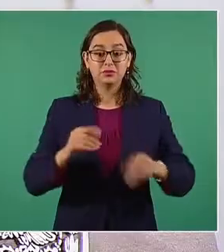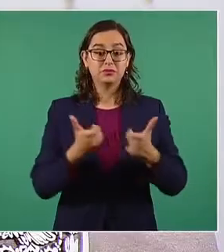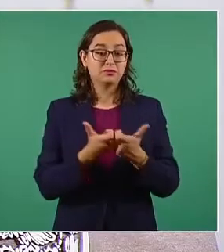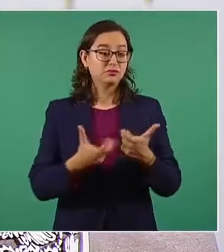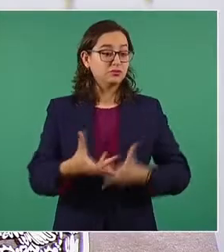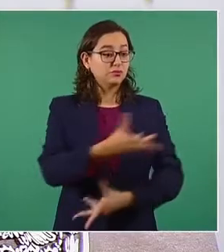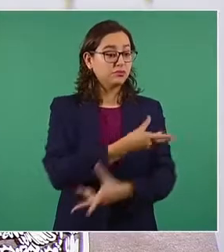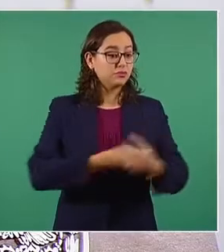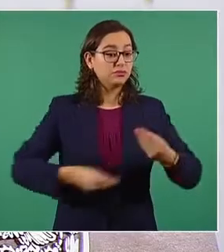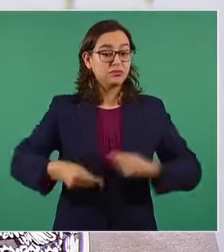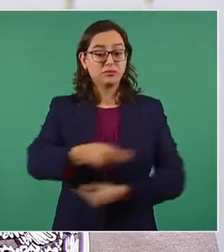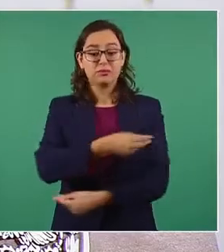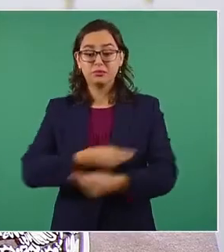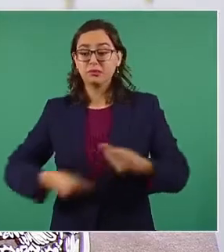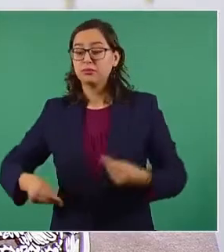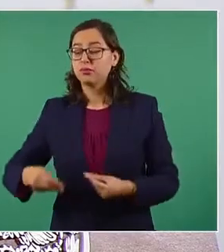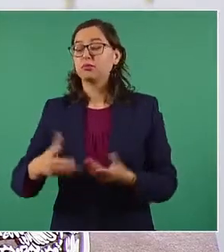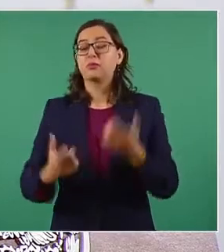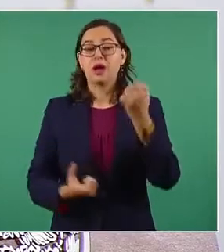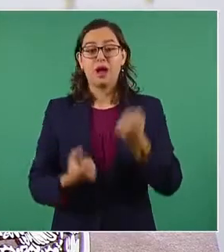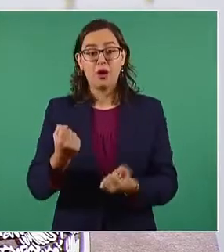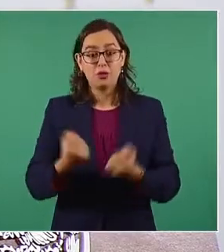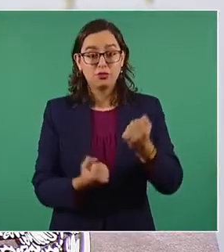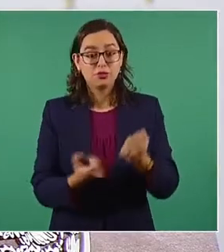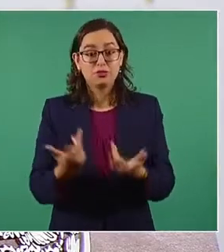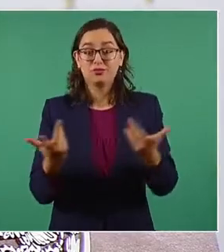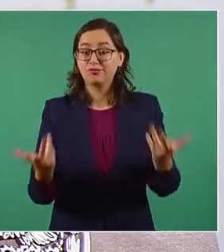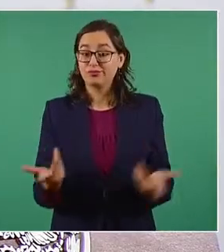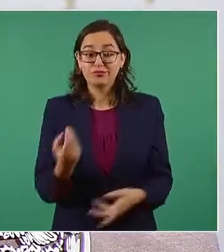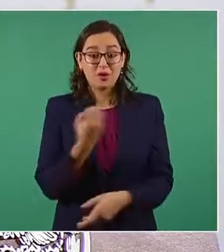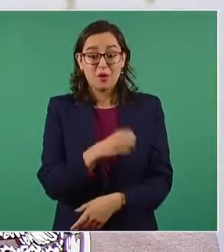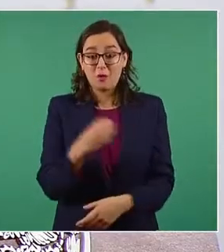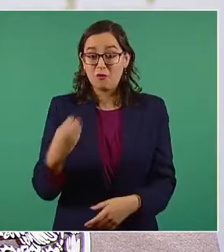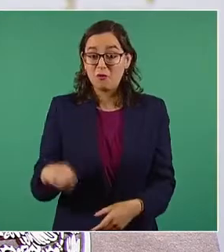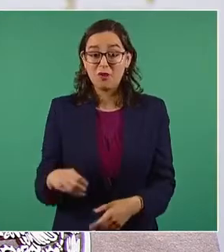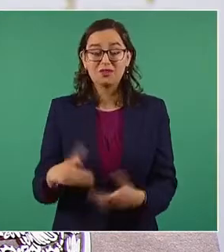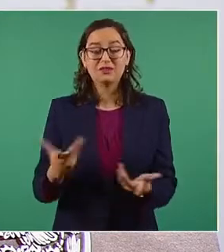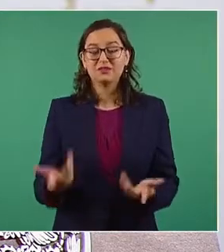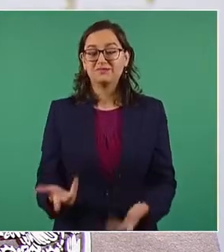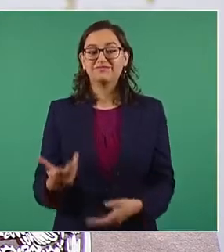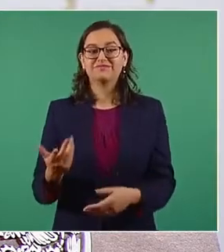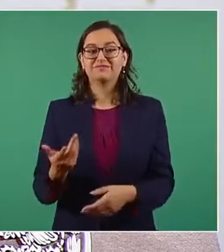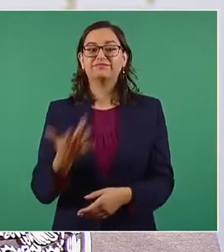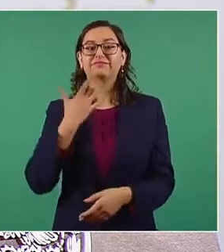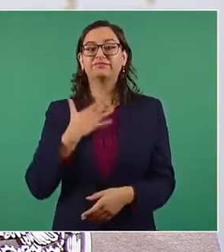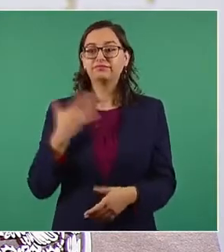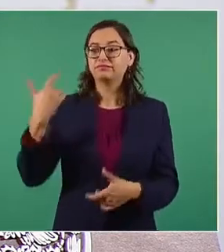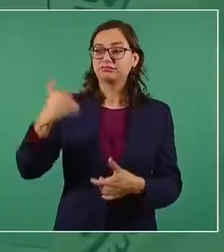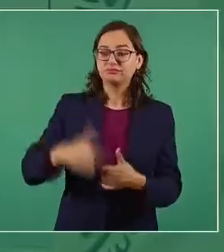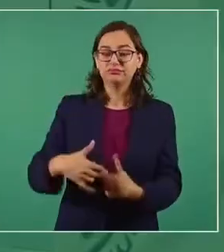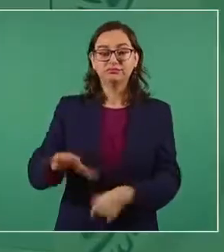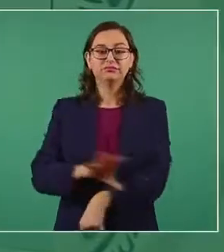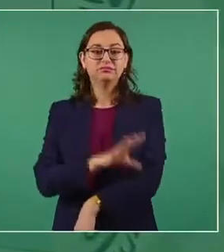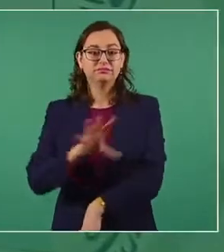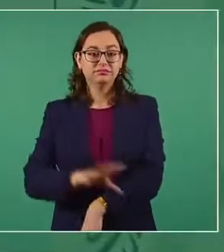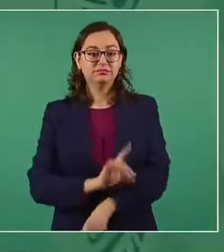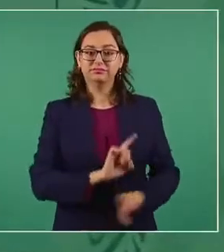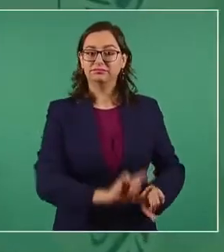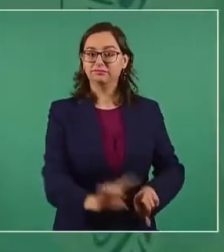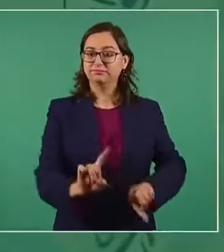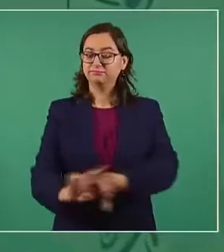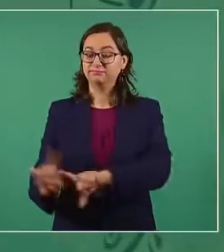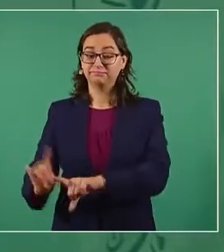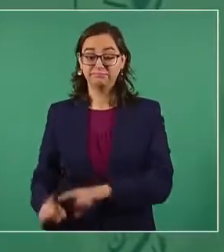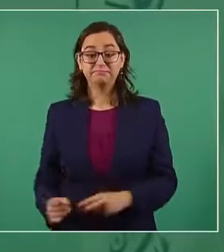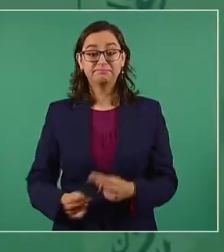automóviles. Se necesitan las gasolinas, se necesitan los combustibles,